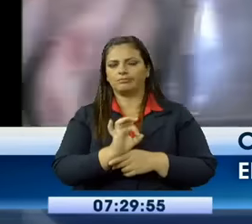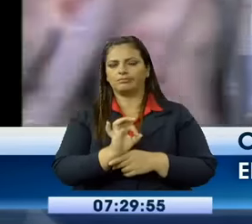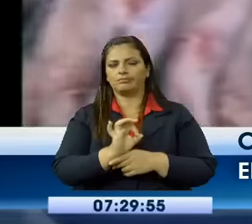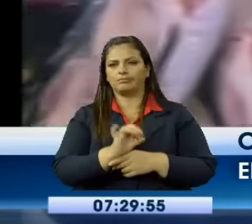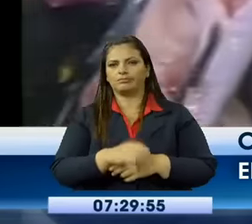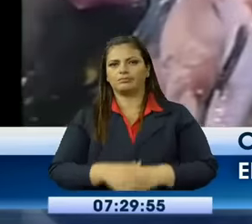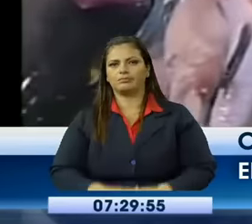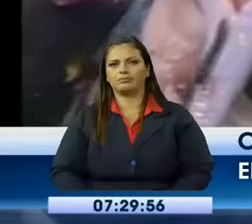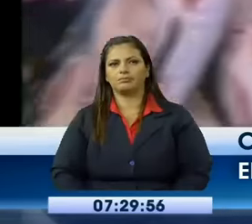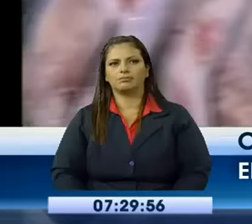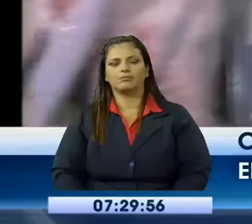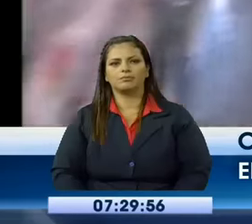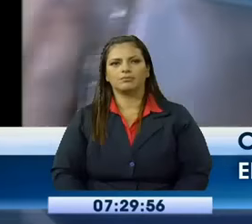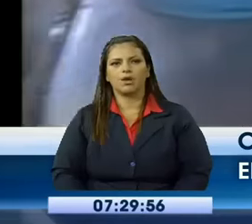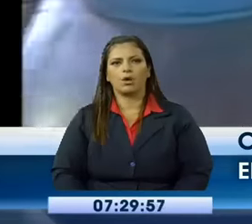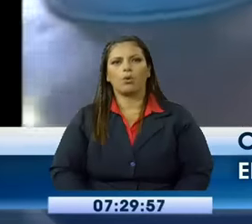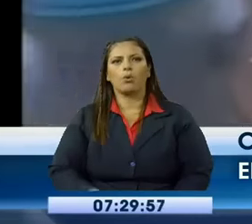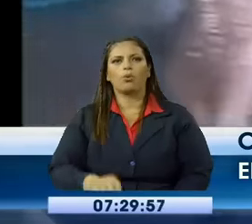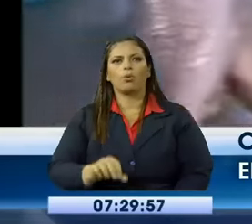caballeros. Caracol también, para los que...